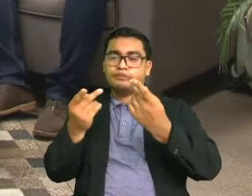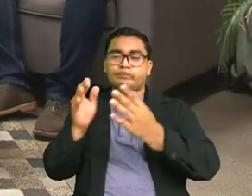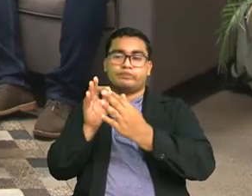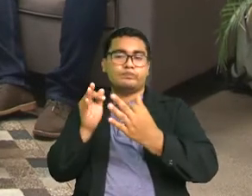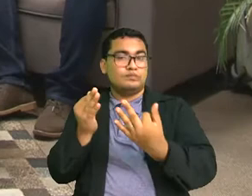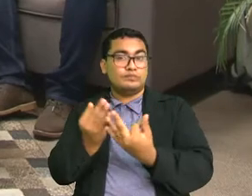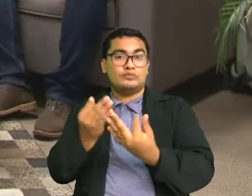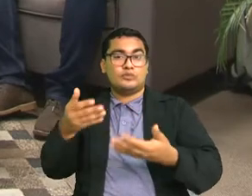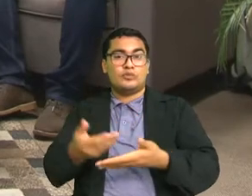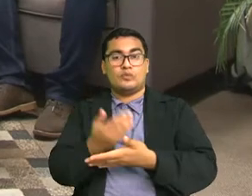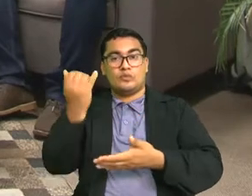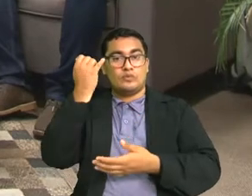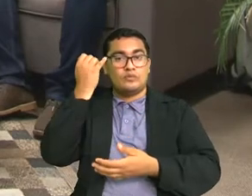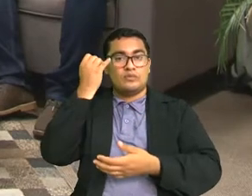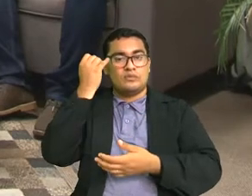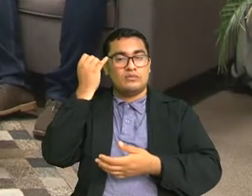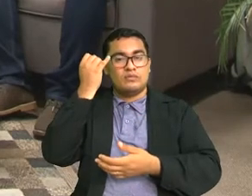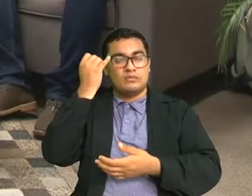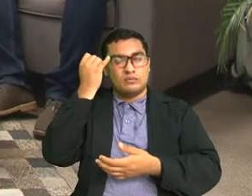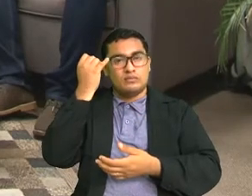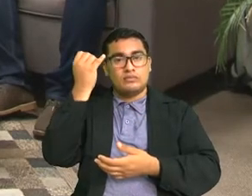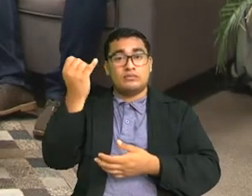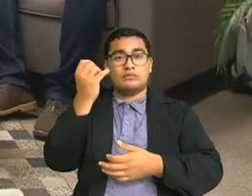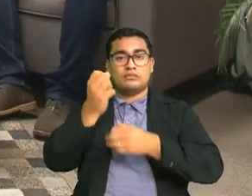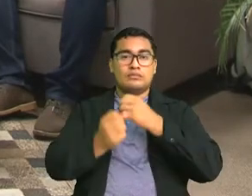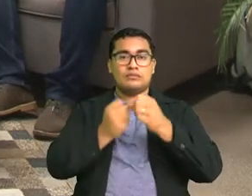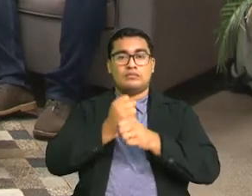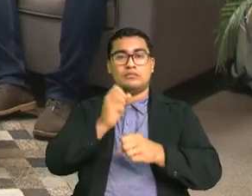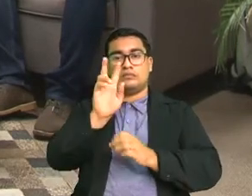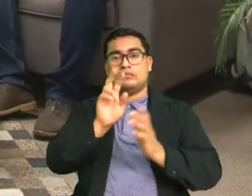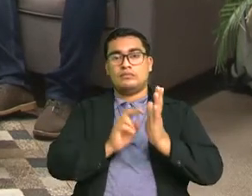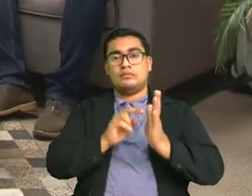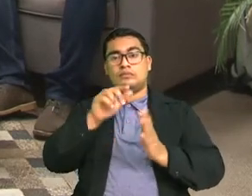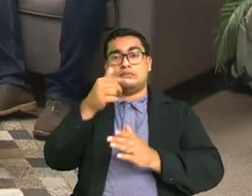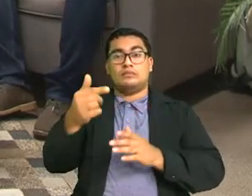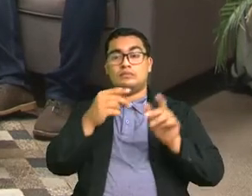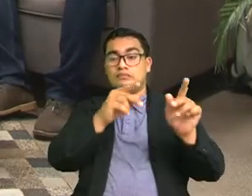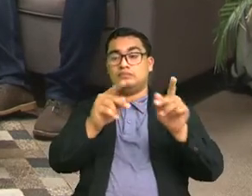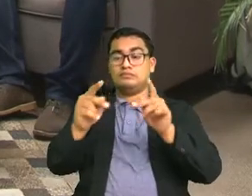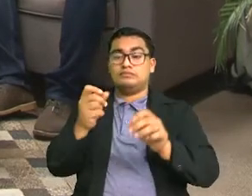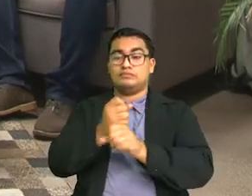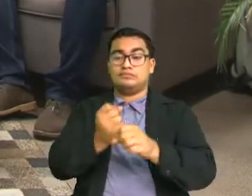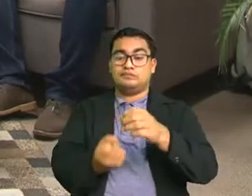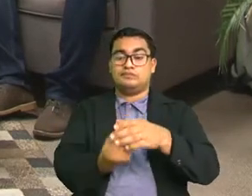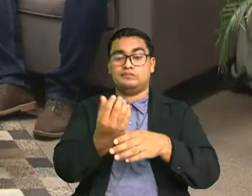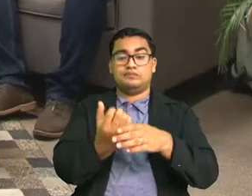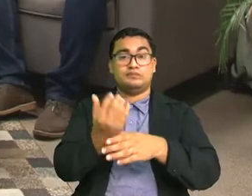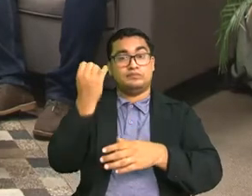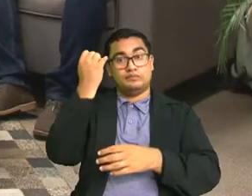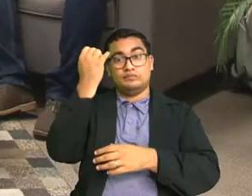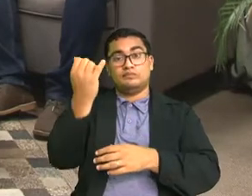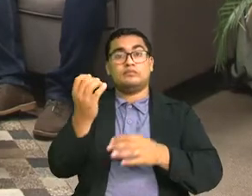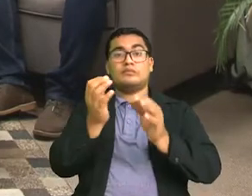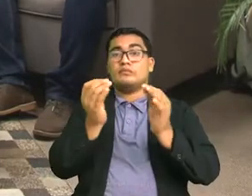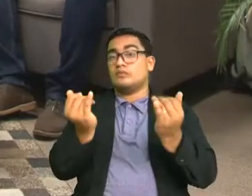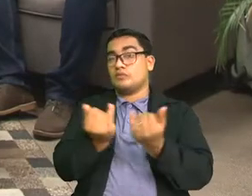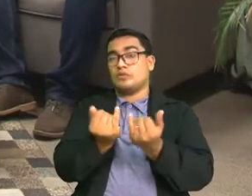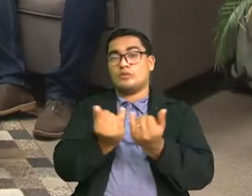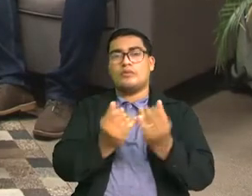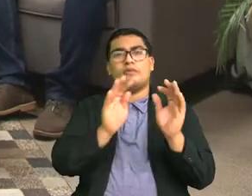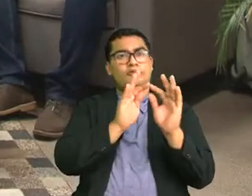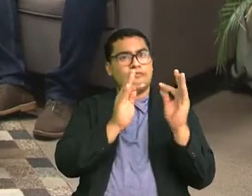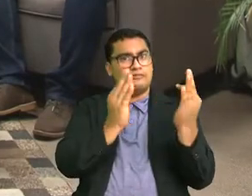novedoso que hemos visto desde el año 2007 productores innovadores le dicen pero también son familias enteras que están ahí